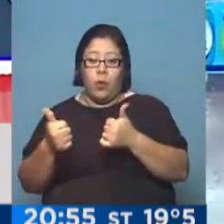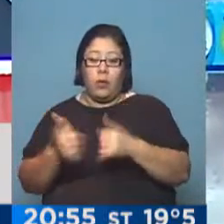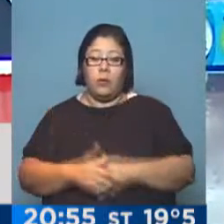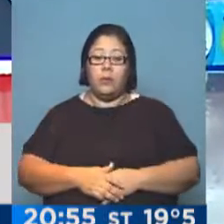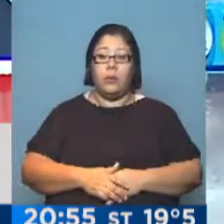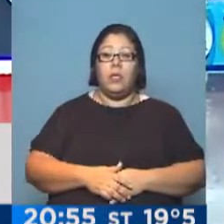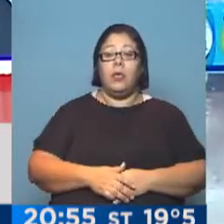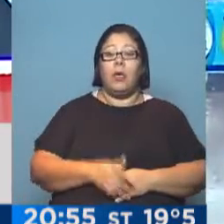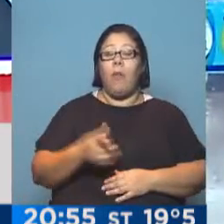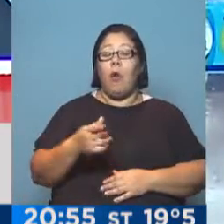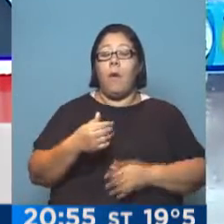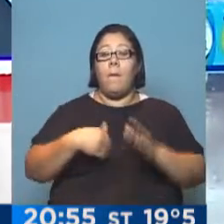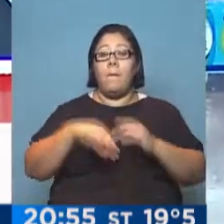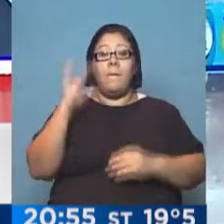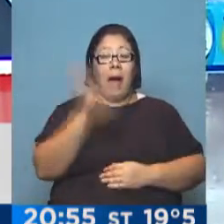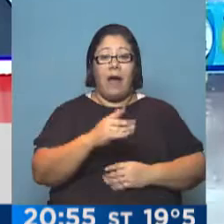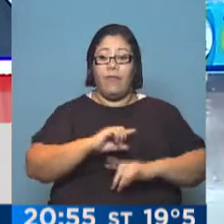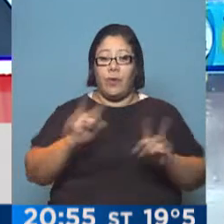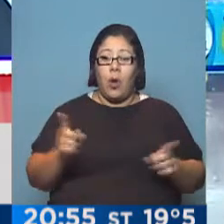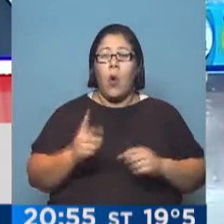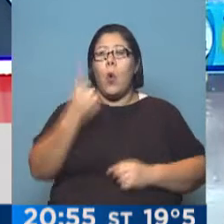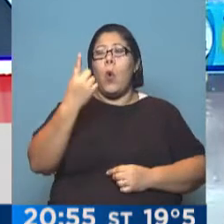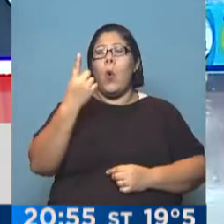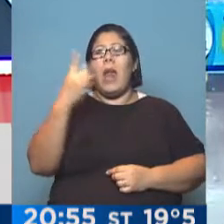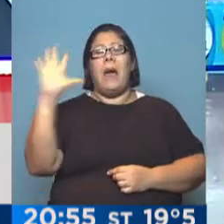nos dañó demasiado, salvo algún tiro de afuera del área